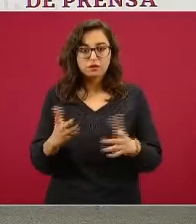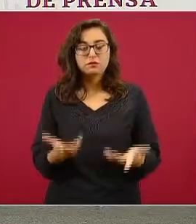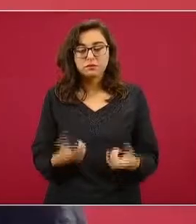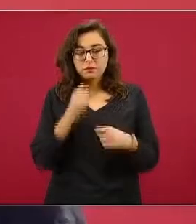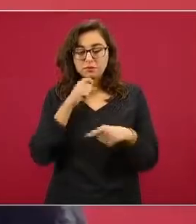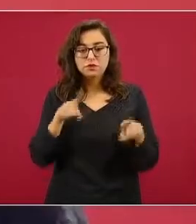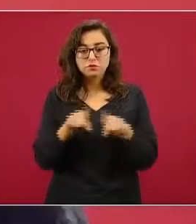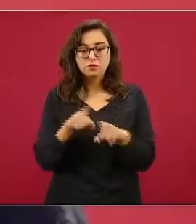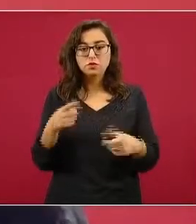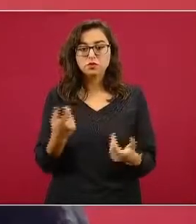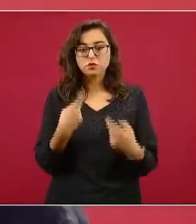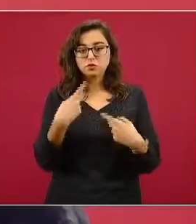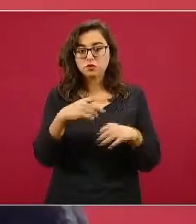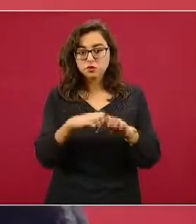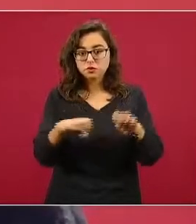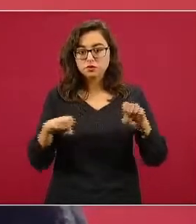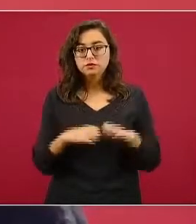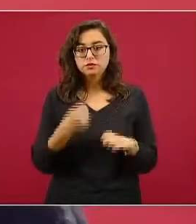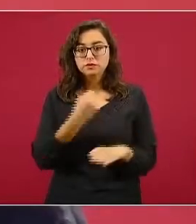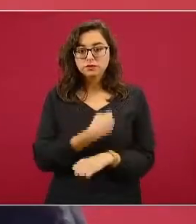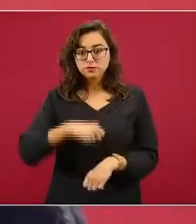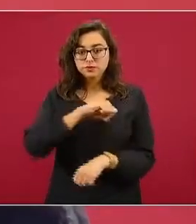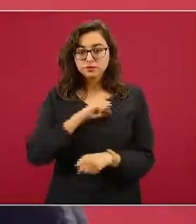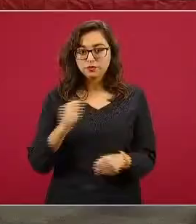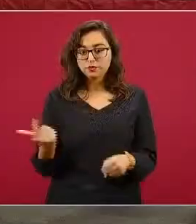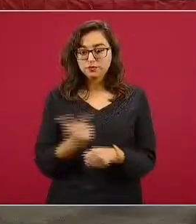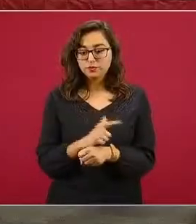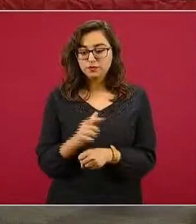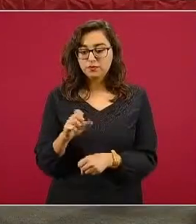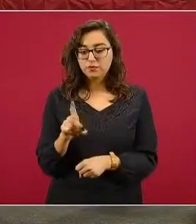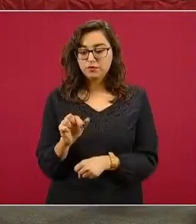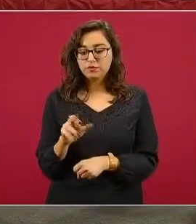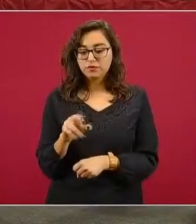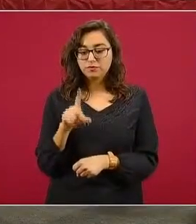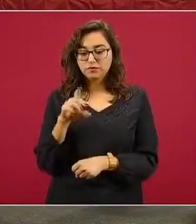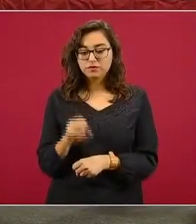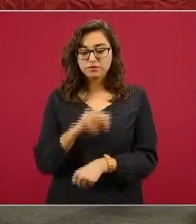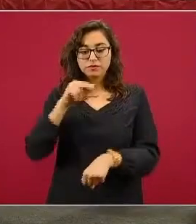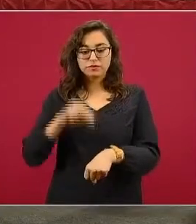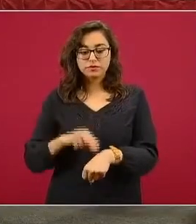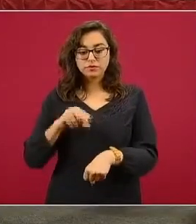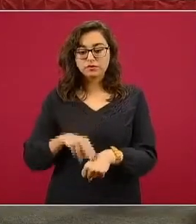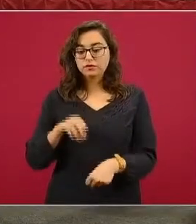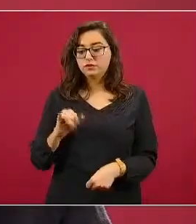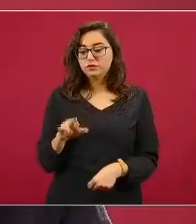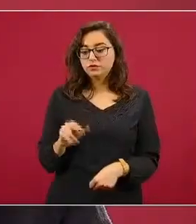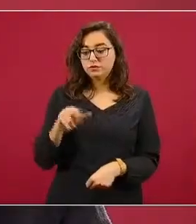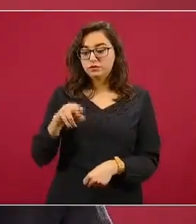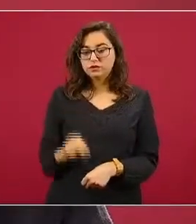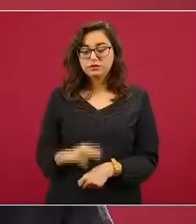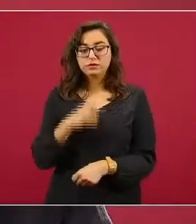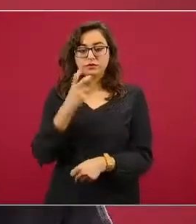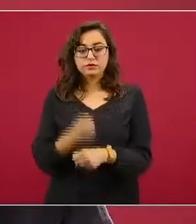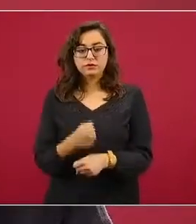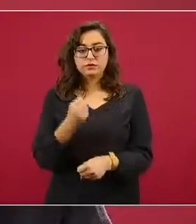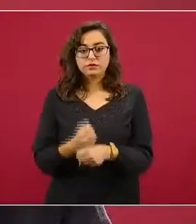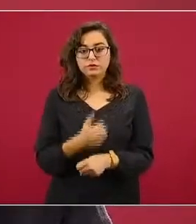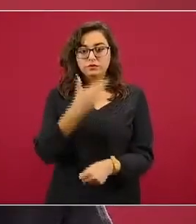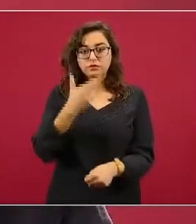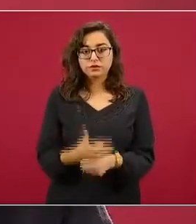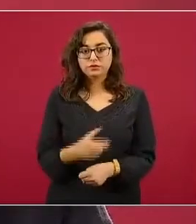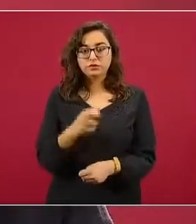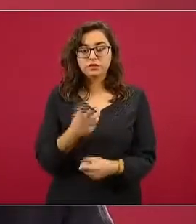salud, el secretario de Salud, el licenciado Eduardo Fernández, la doctora Mirna Beltrán, la subsecretaria de Salud